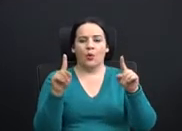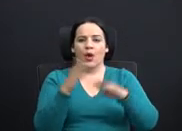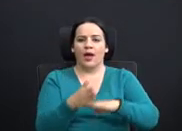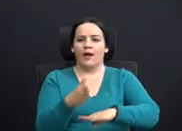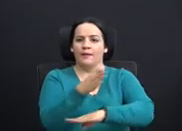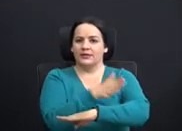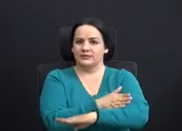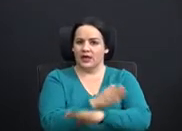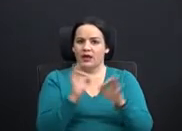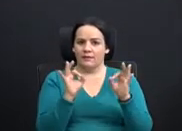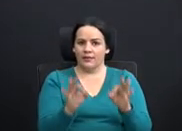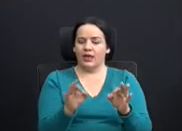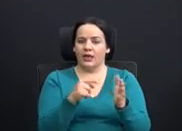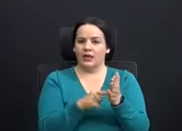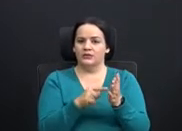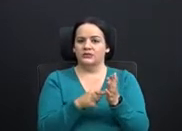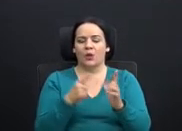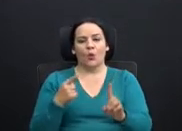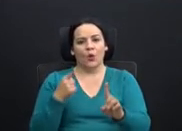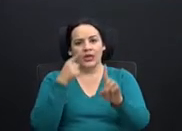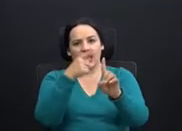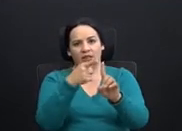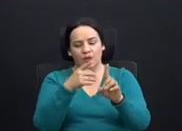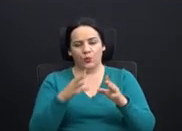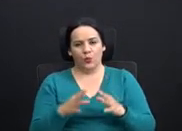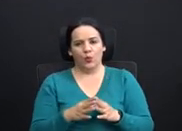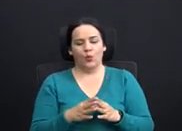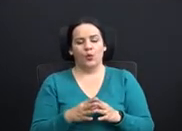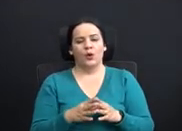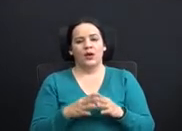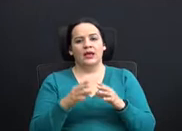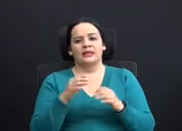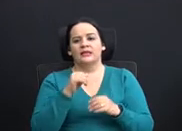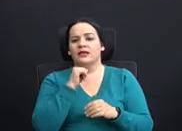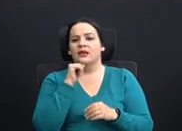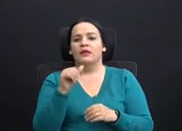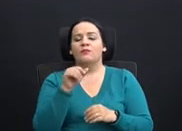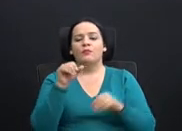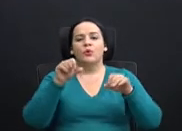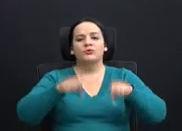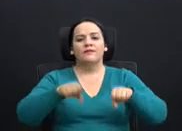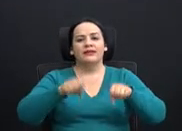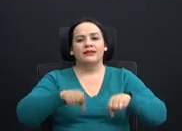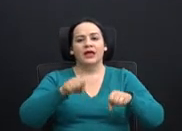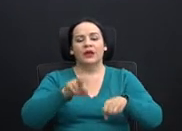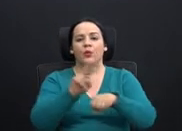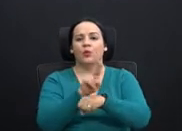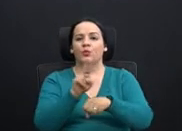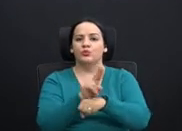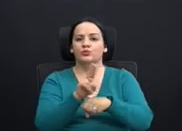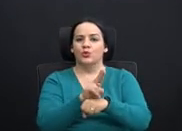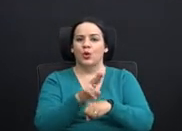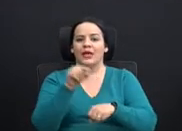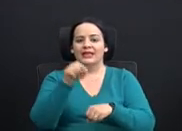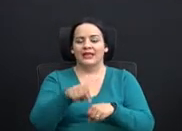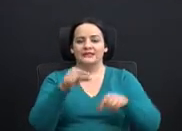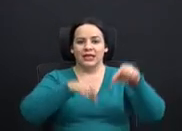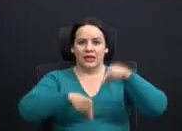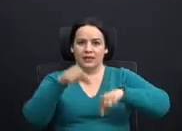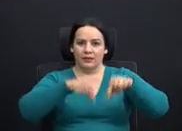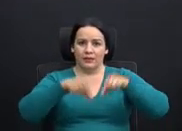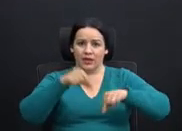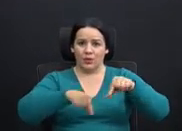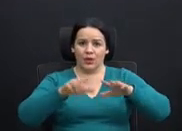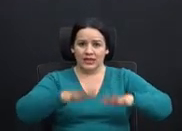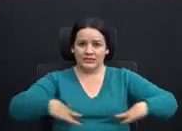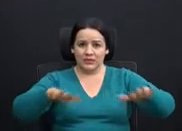sustancialmente en ese objetivo de imposibilitar el uso de este químico en el sitio de extracción del